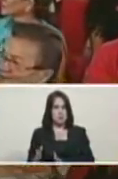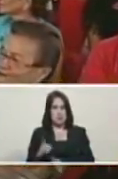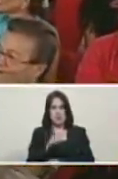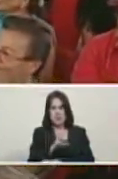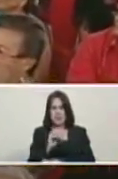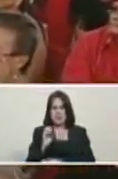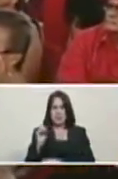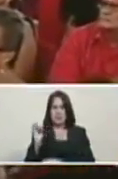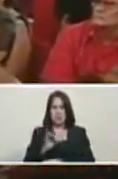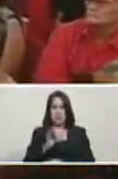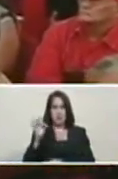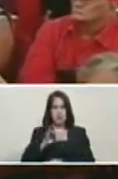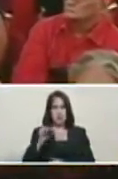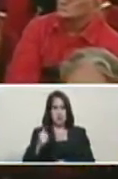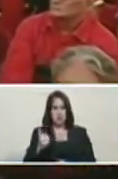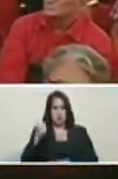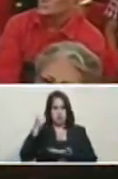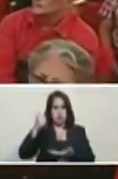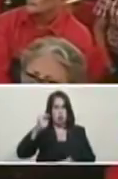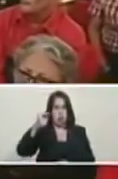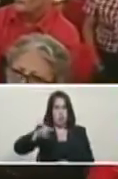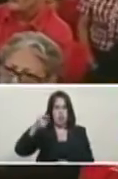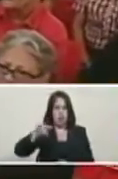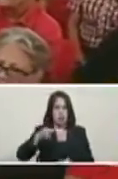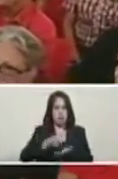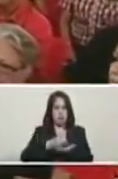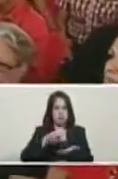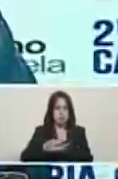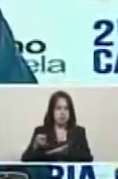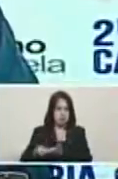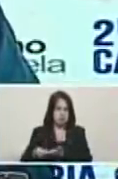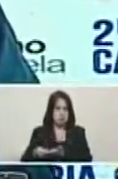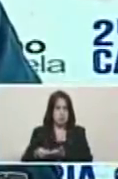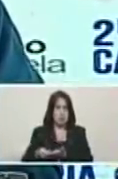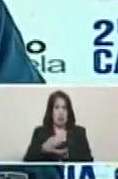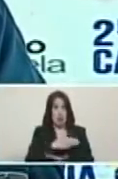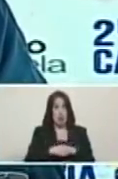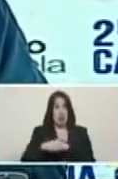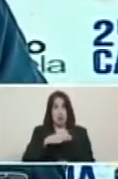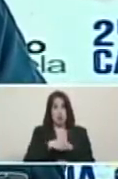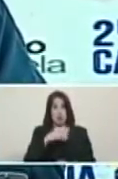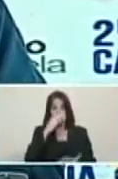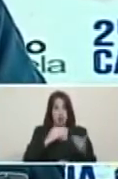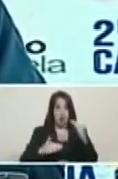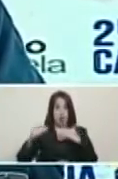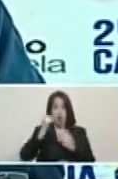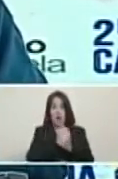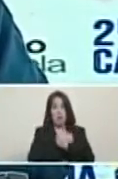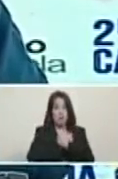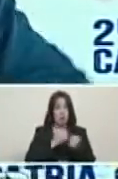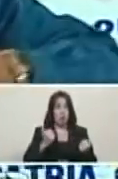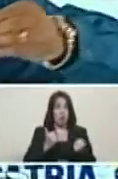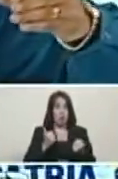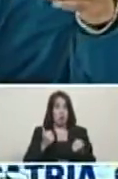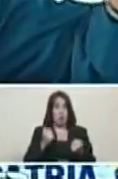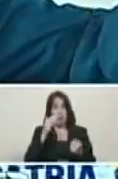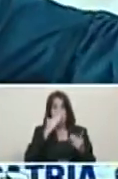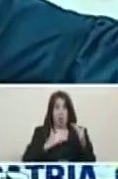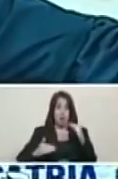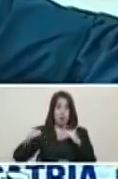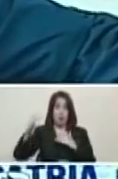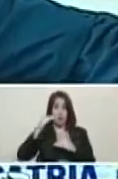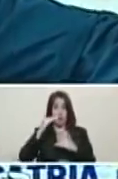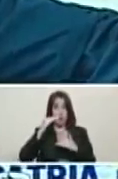100% pensiones, 100% pensionado. En la gran misión, en Amor Mayor, fundada por